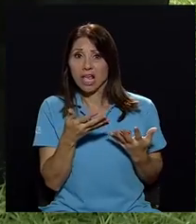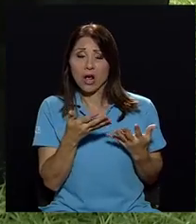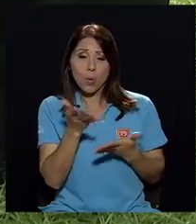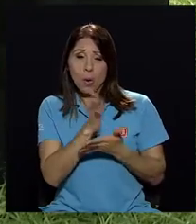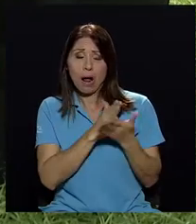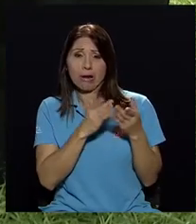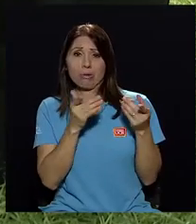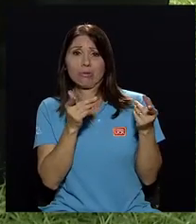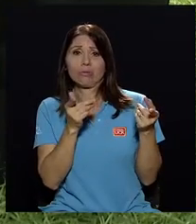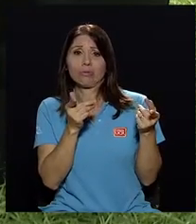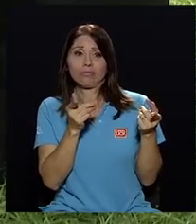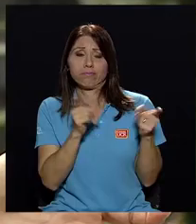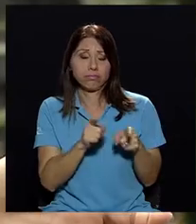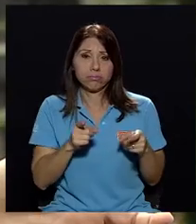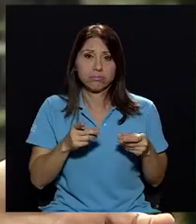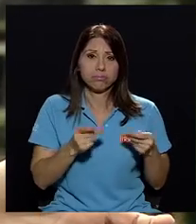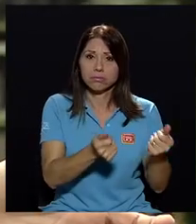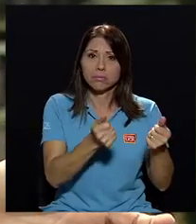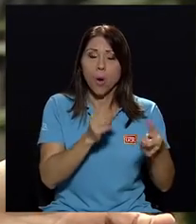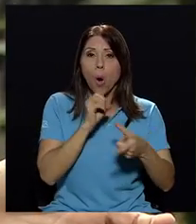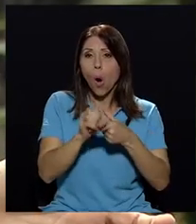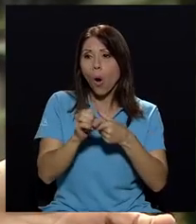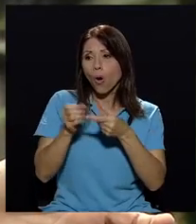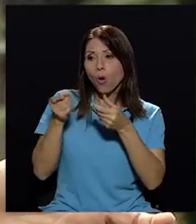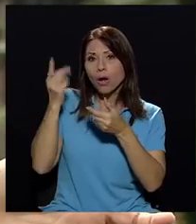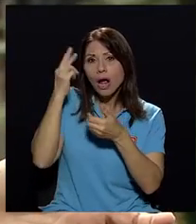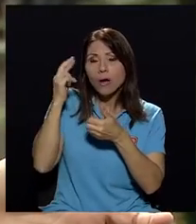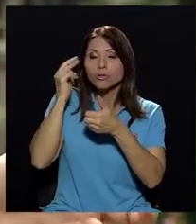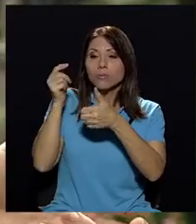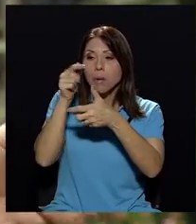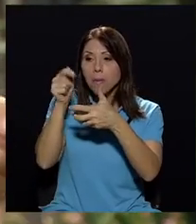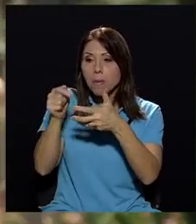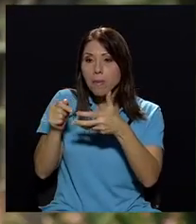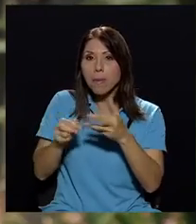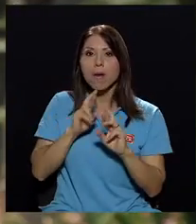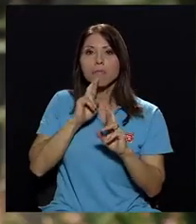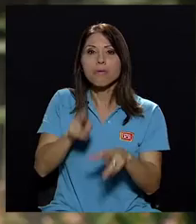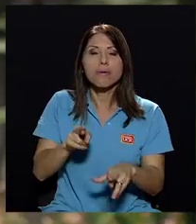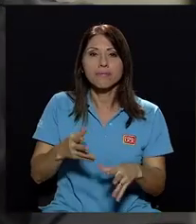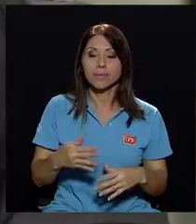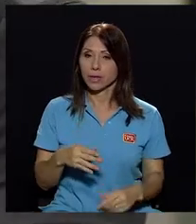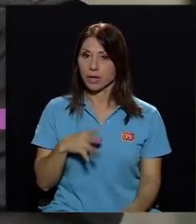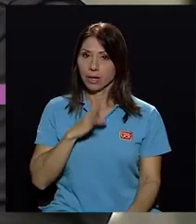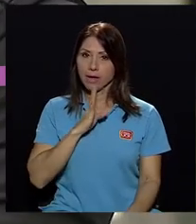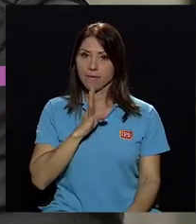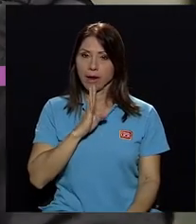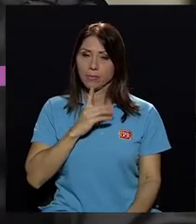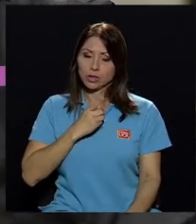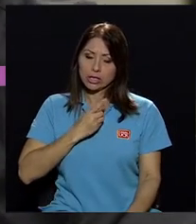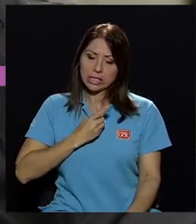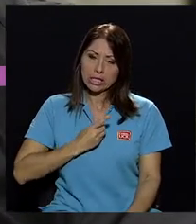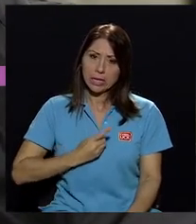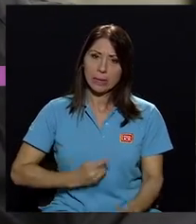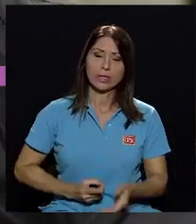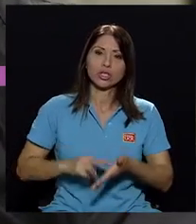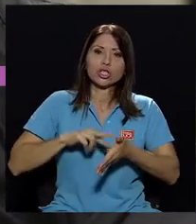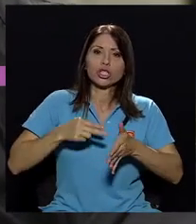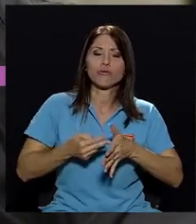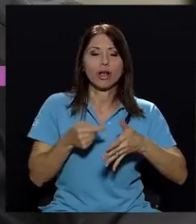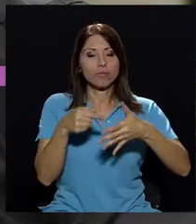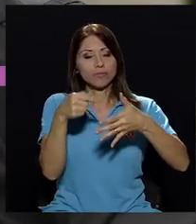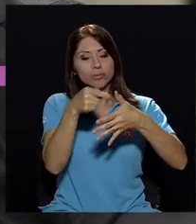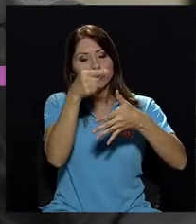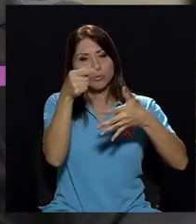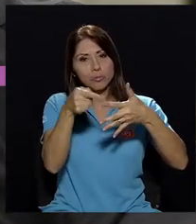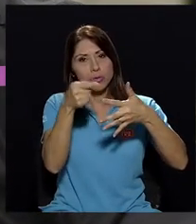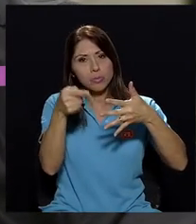esas causas? O... Generalmente, si hablamos de depresión, tenemos que tener una sumatoria